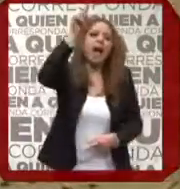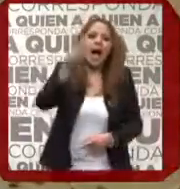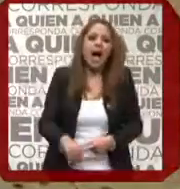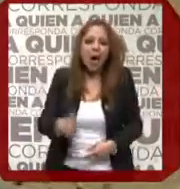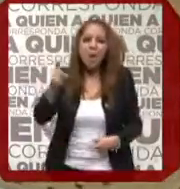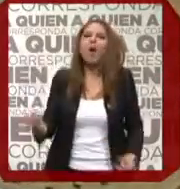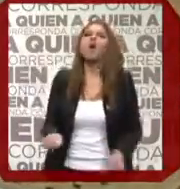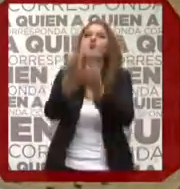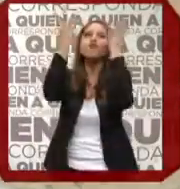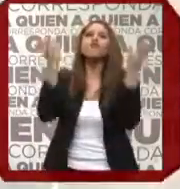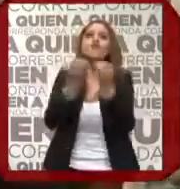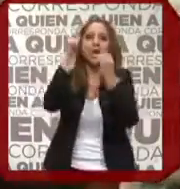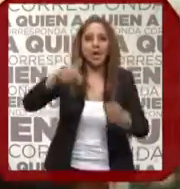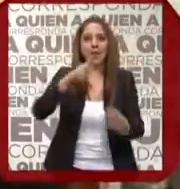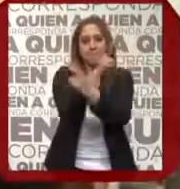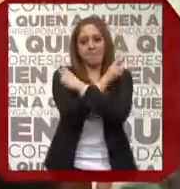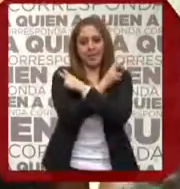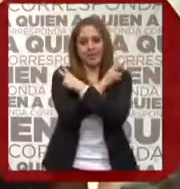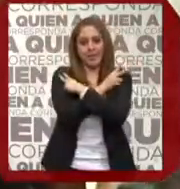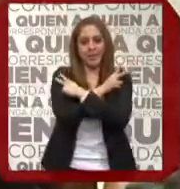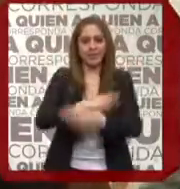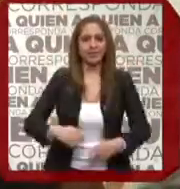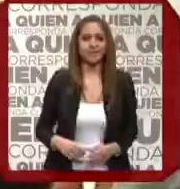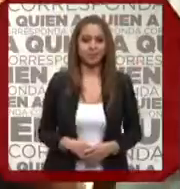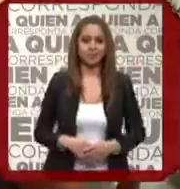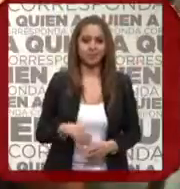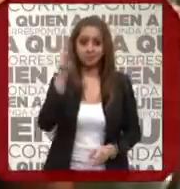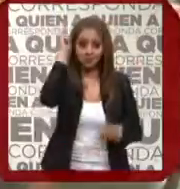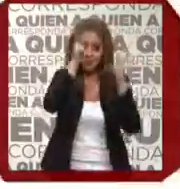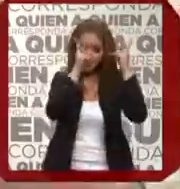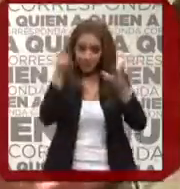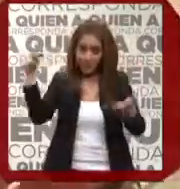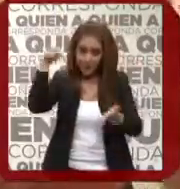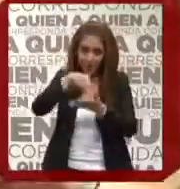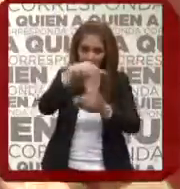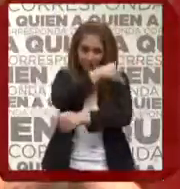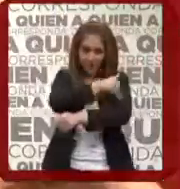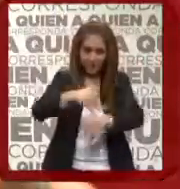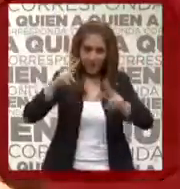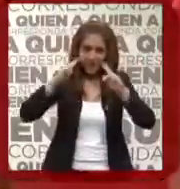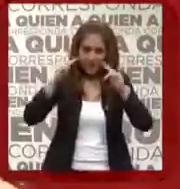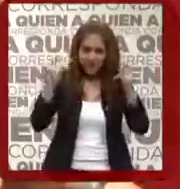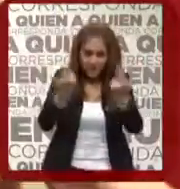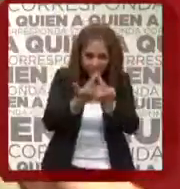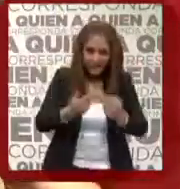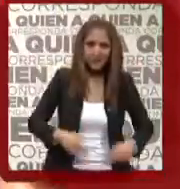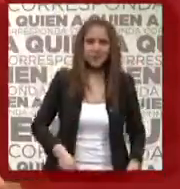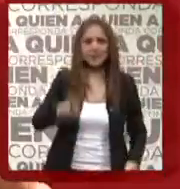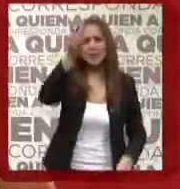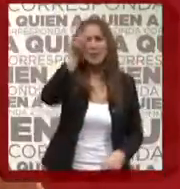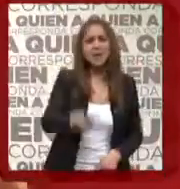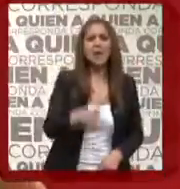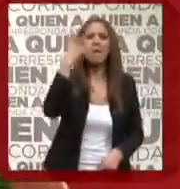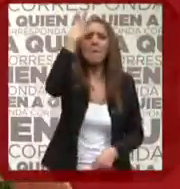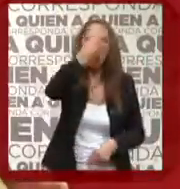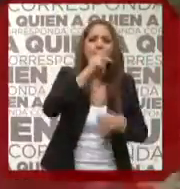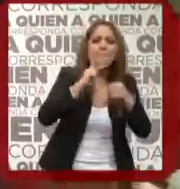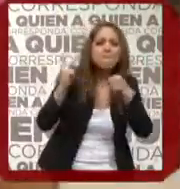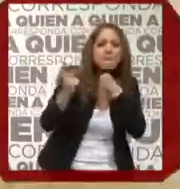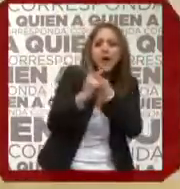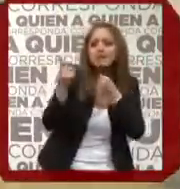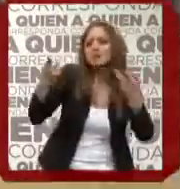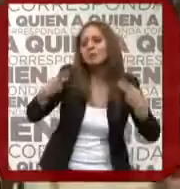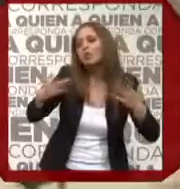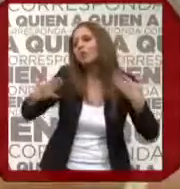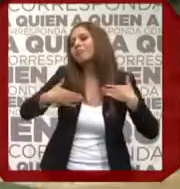remojada en estas vacaciones. Sí, aquí gozando un dominguito familiar. Tienen un país maravilloso con gente sumamente agradable. En